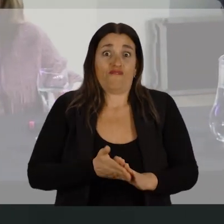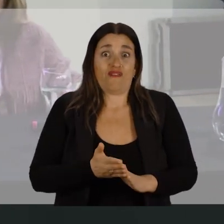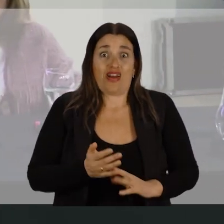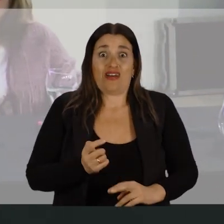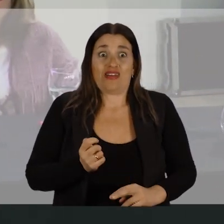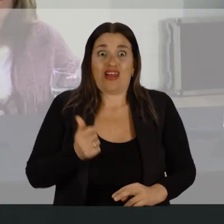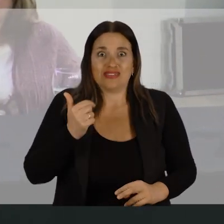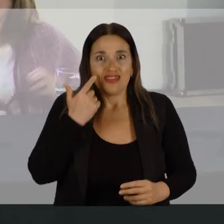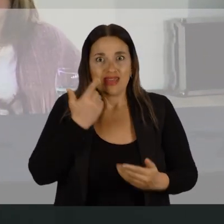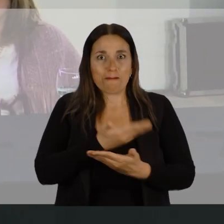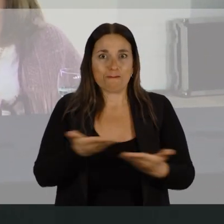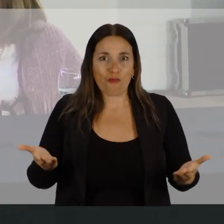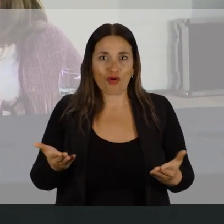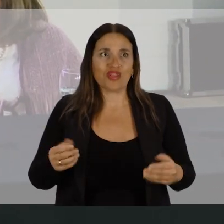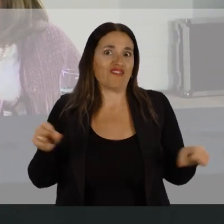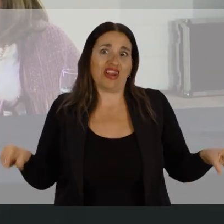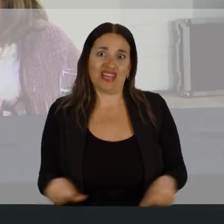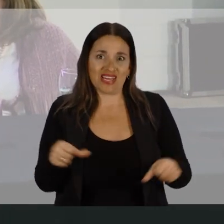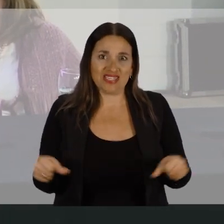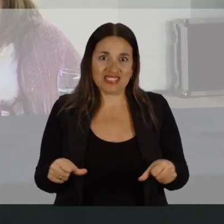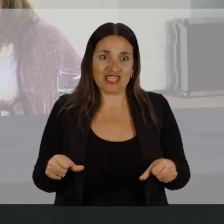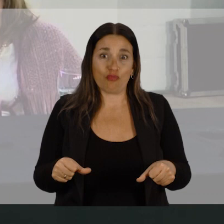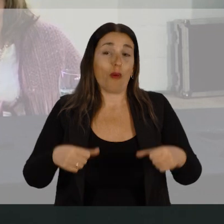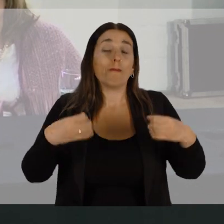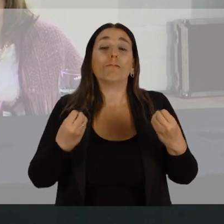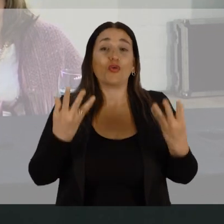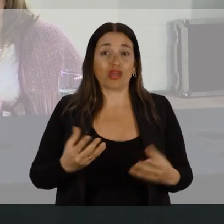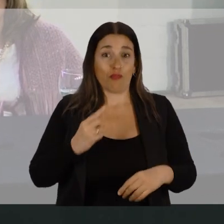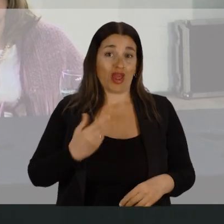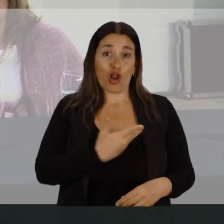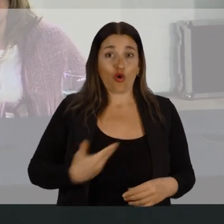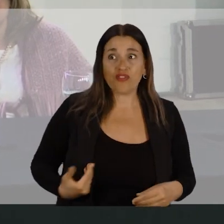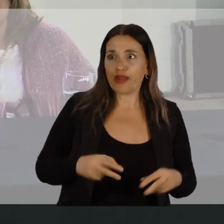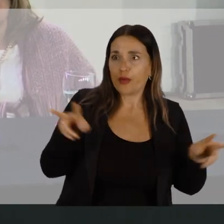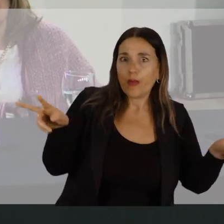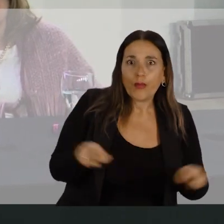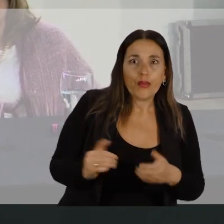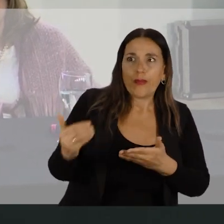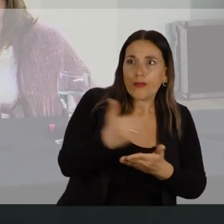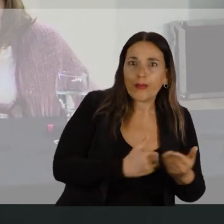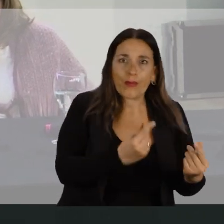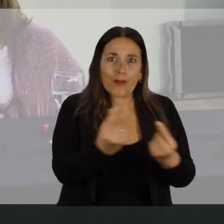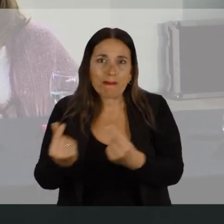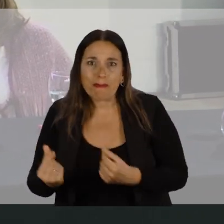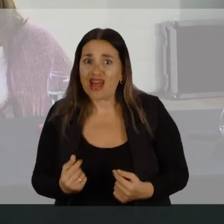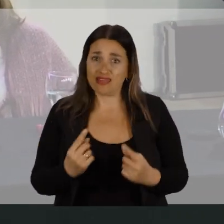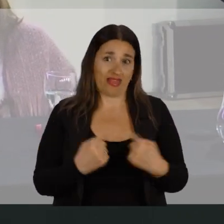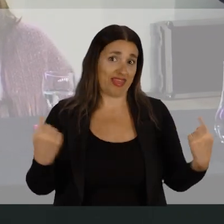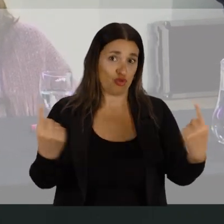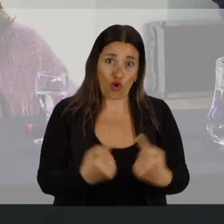un clic de saber qué hicimos. Porque al fin y al cabo, los gobernantes manejamos